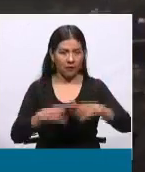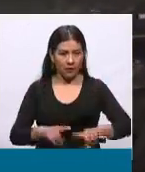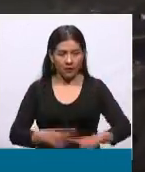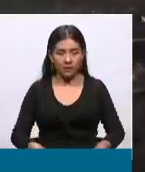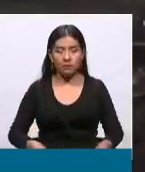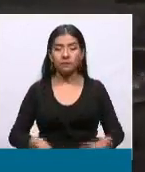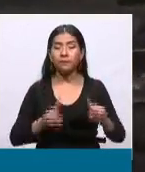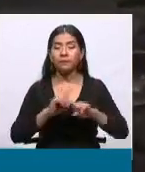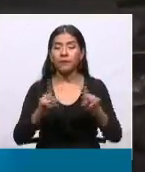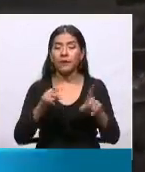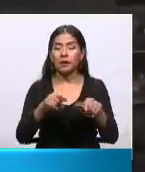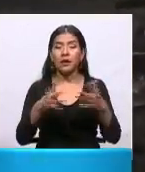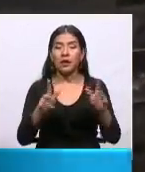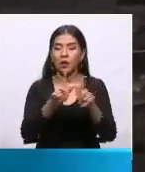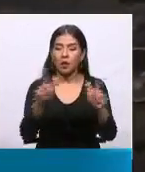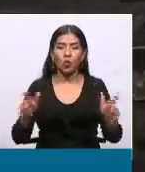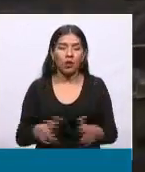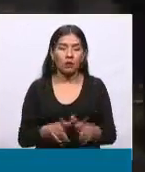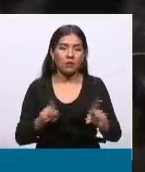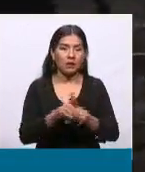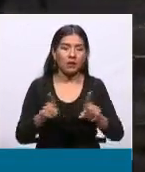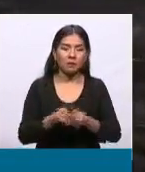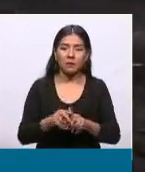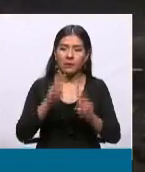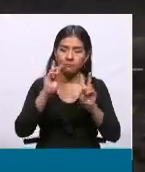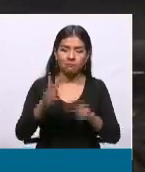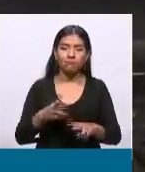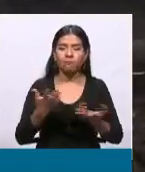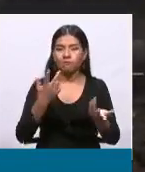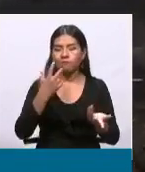artículos, en un barrio muy, pero muy,